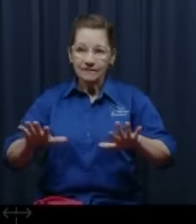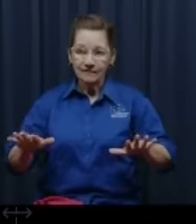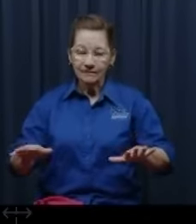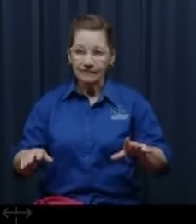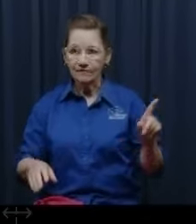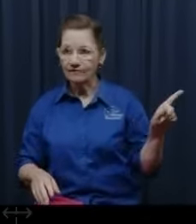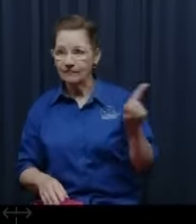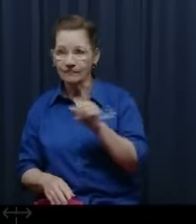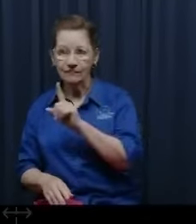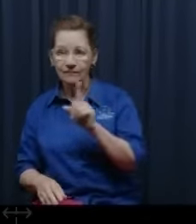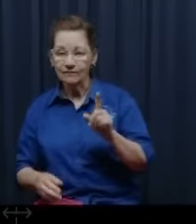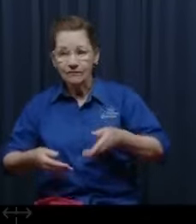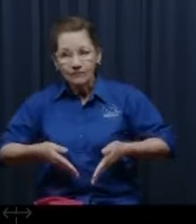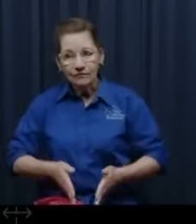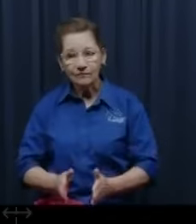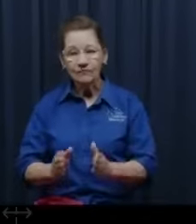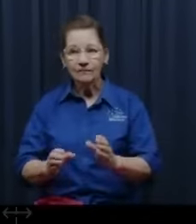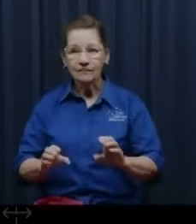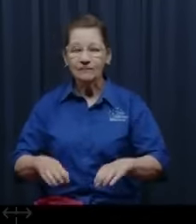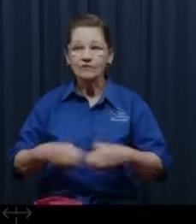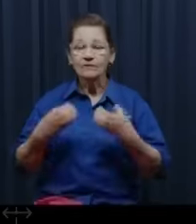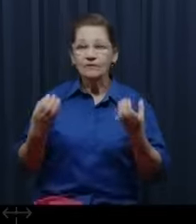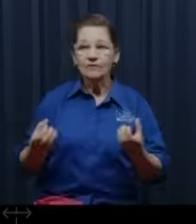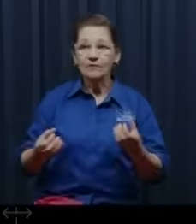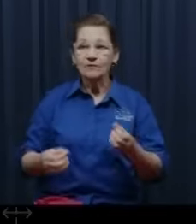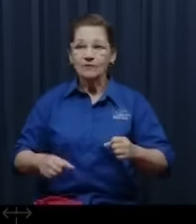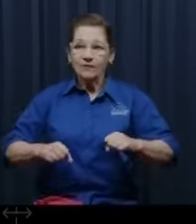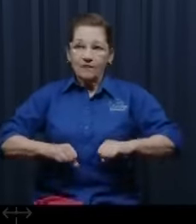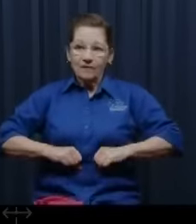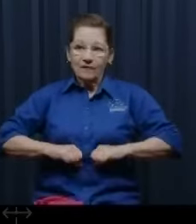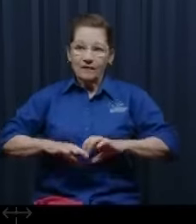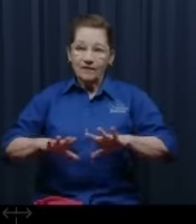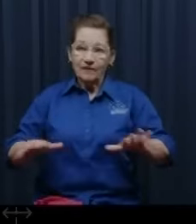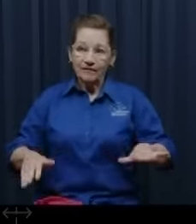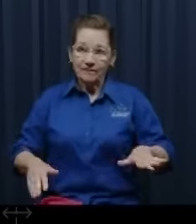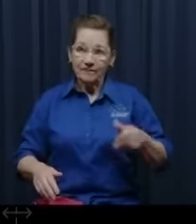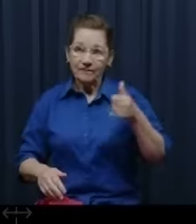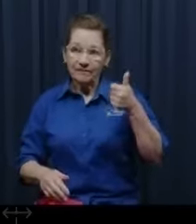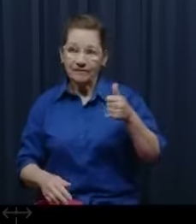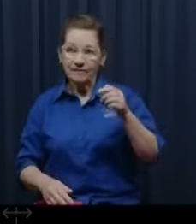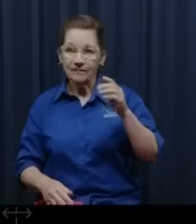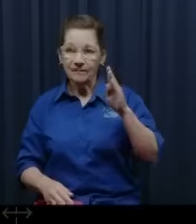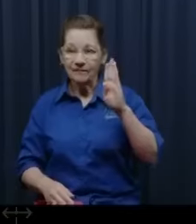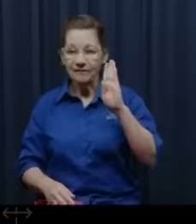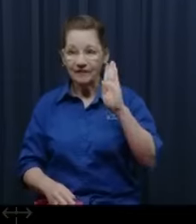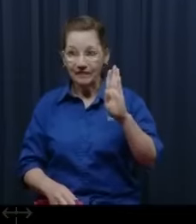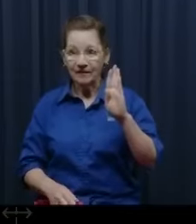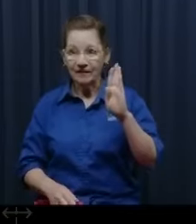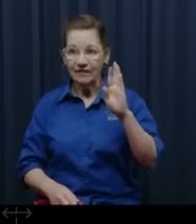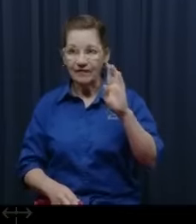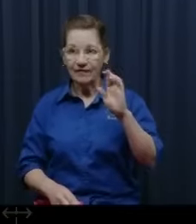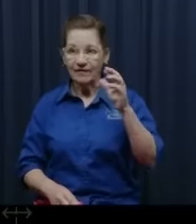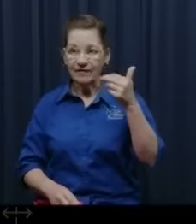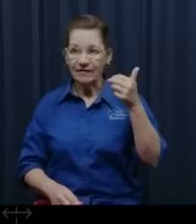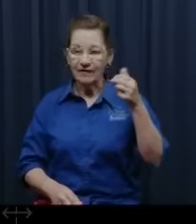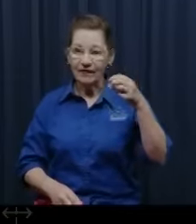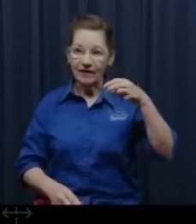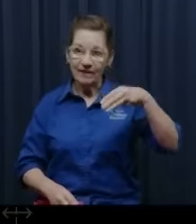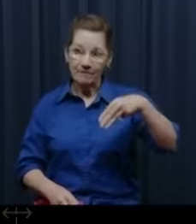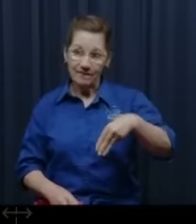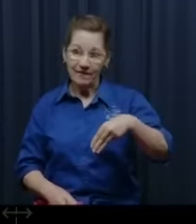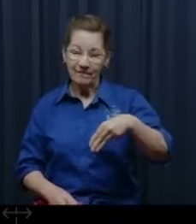Abraham nace como Abraham porque ahí todavía le tienen que cambiar el nombre verdad y Y eso pues